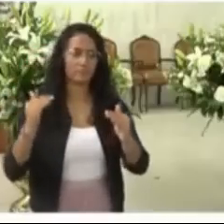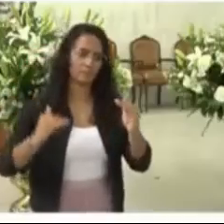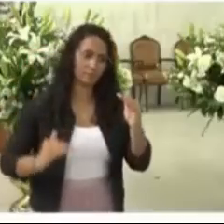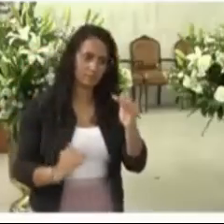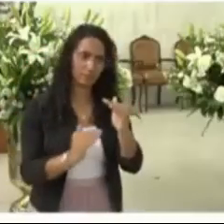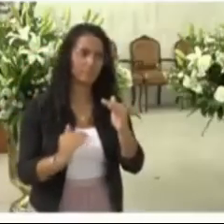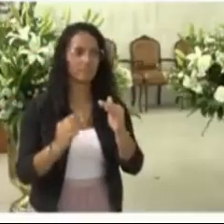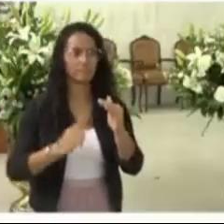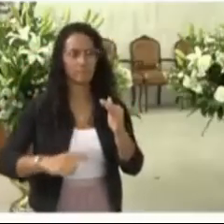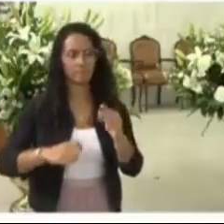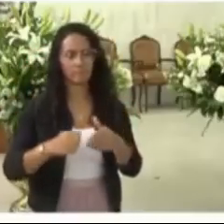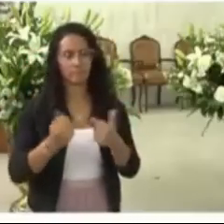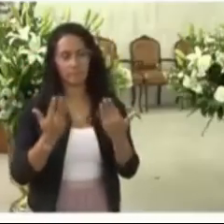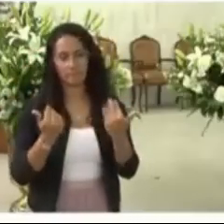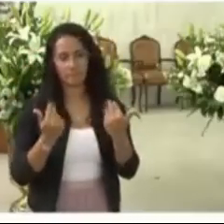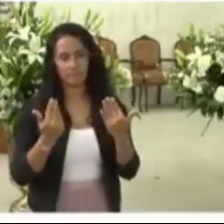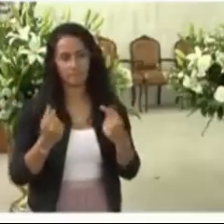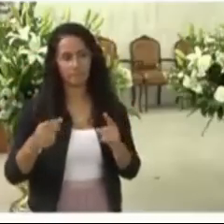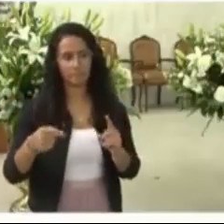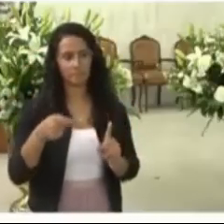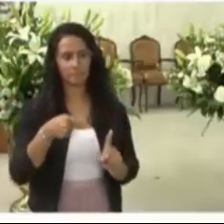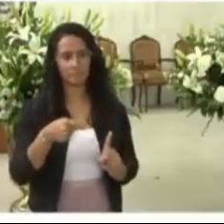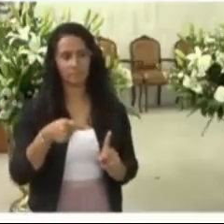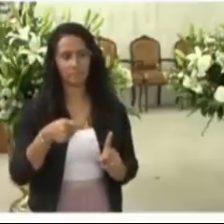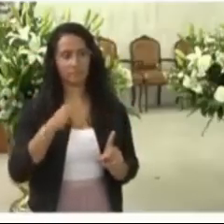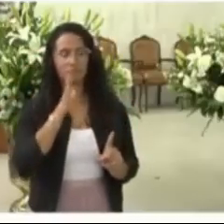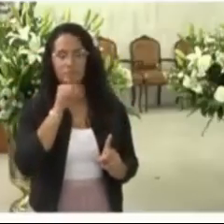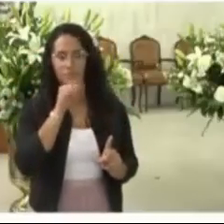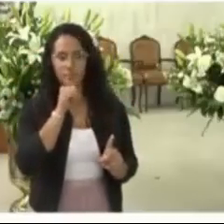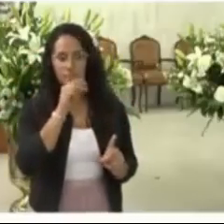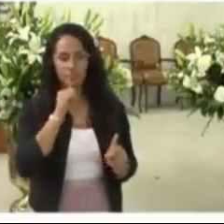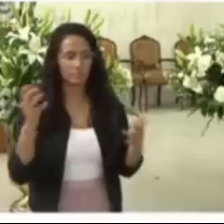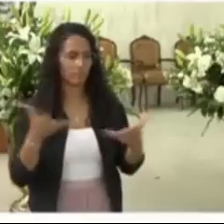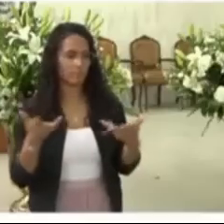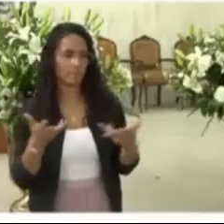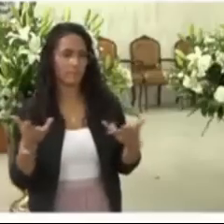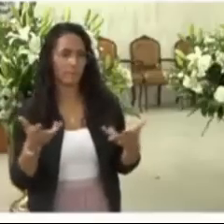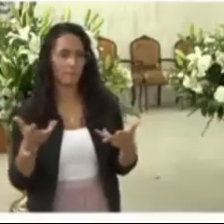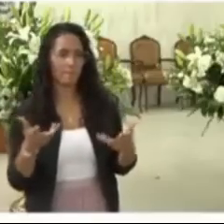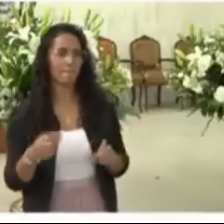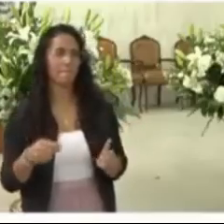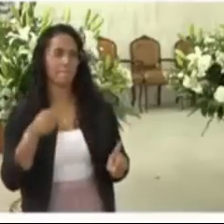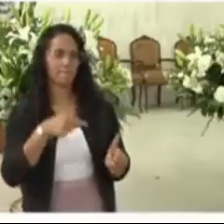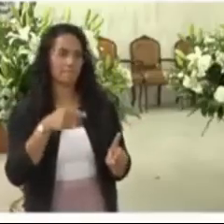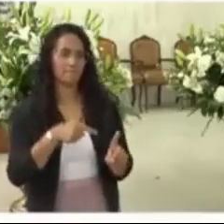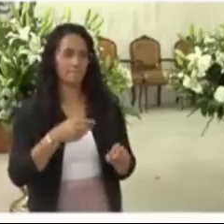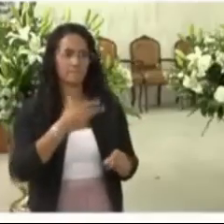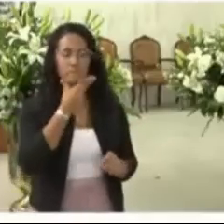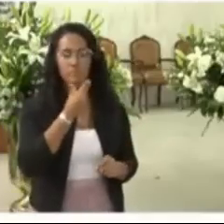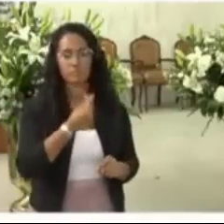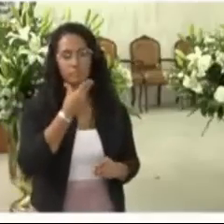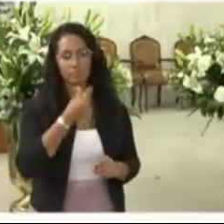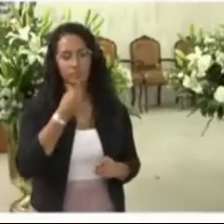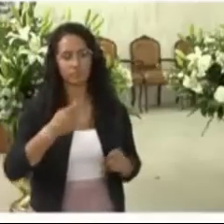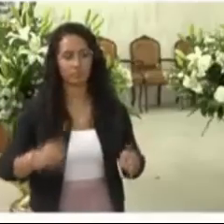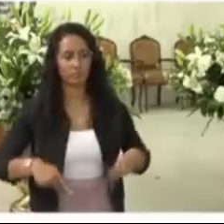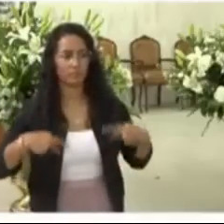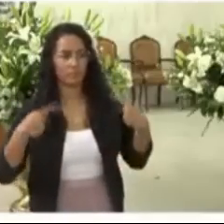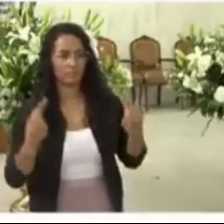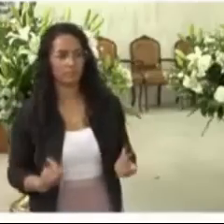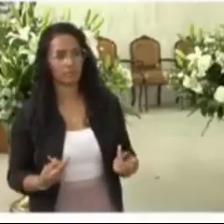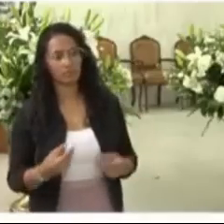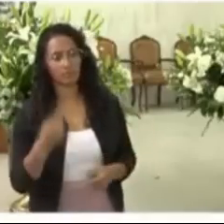impotencia para enfrentar la lucha, para llevar a cabo aquella guerra y, por supuesto, para hacer frente